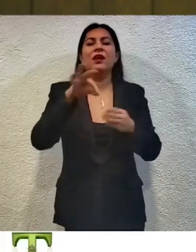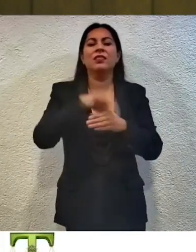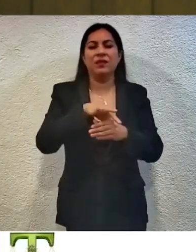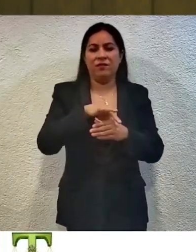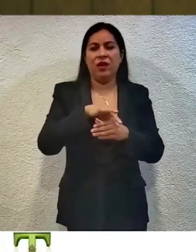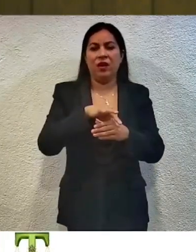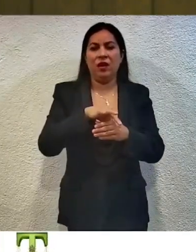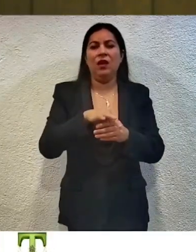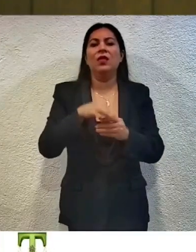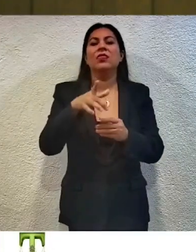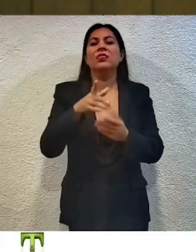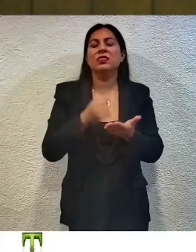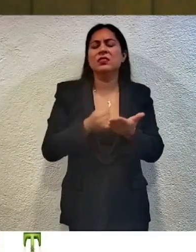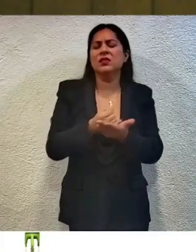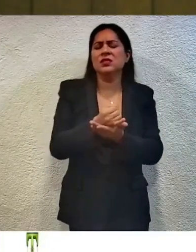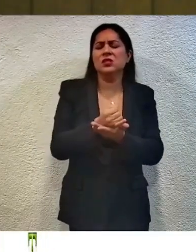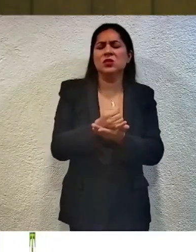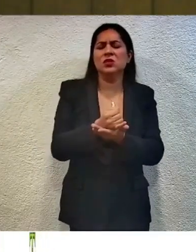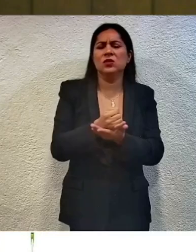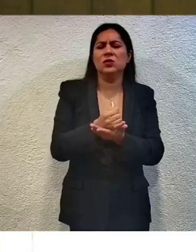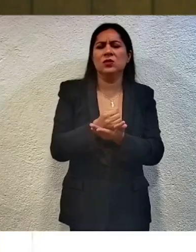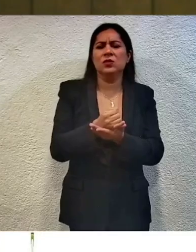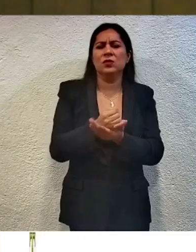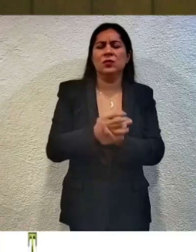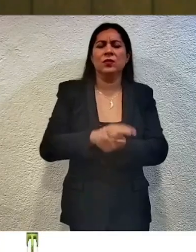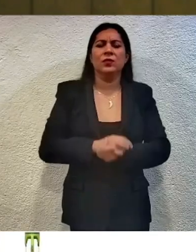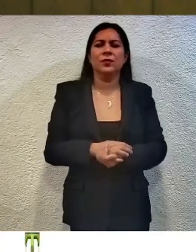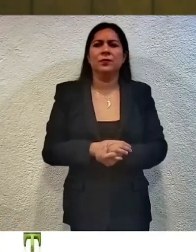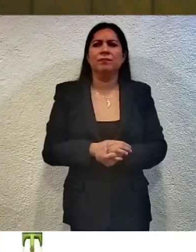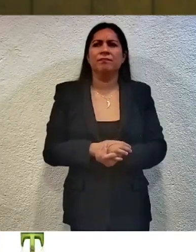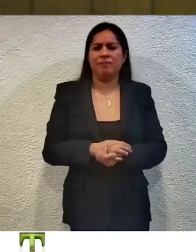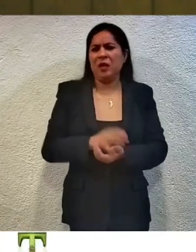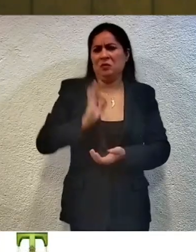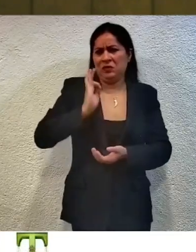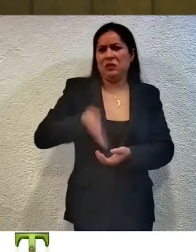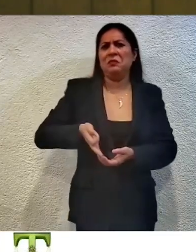relativa, decisión que comparto.